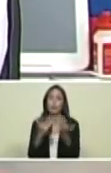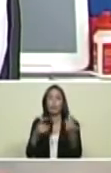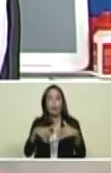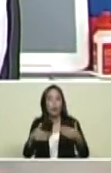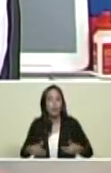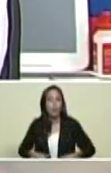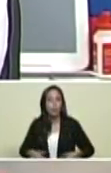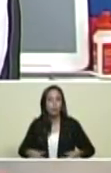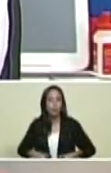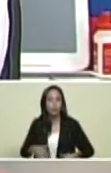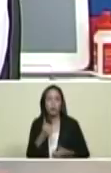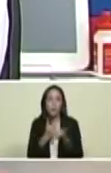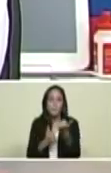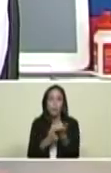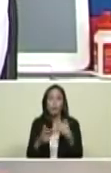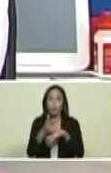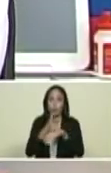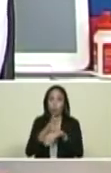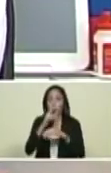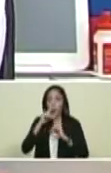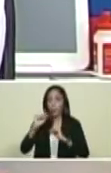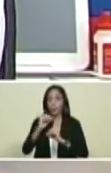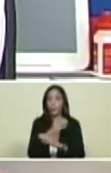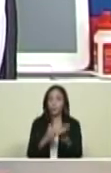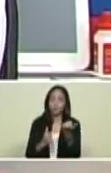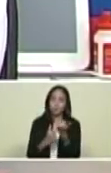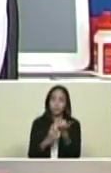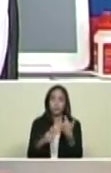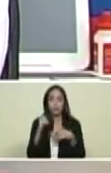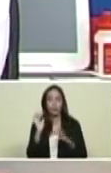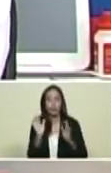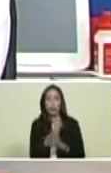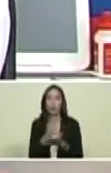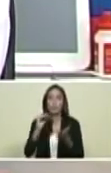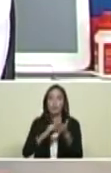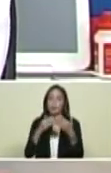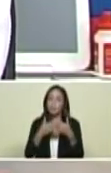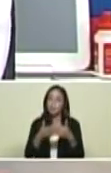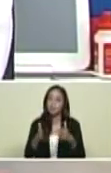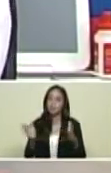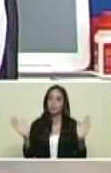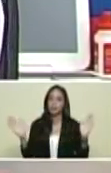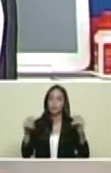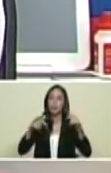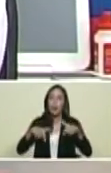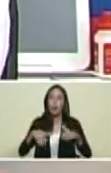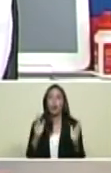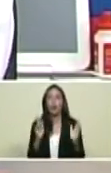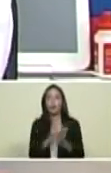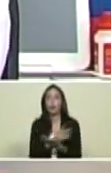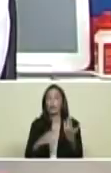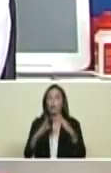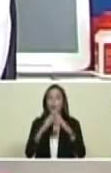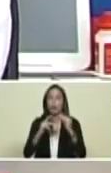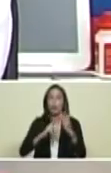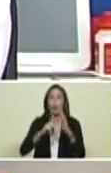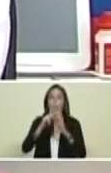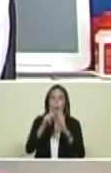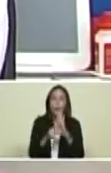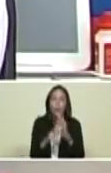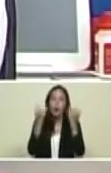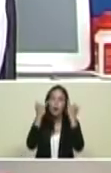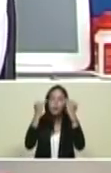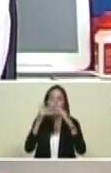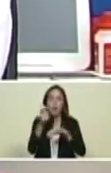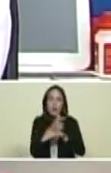esfuerzos que usted ha hecho, pues podemos cumplirle a la comunidad y decirle que tienen su escuela nuevamente abierta hoy con los programas de del gobierno nacional,